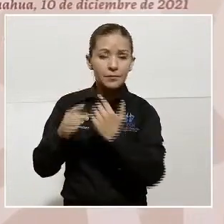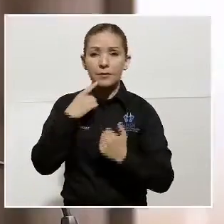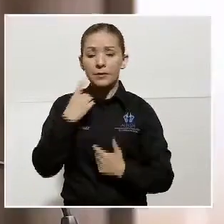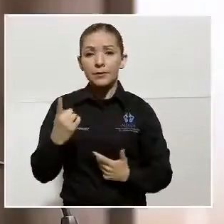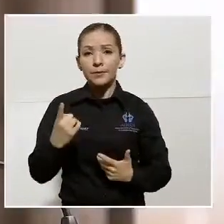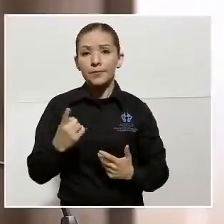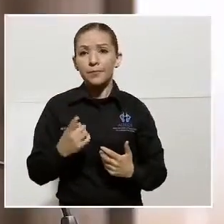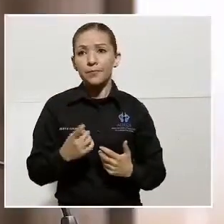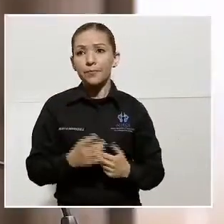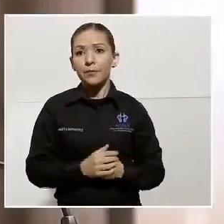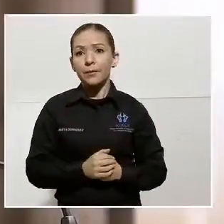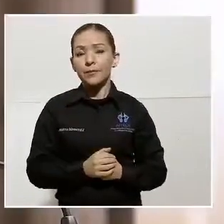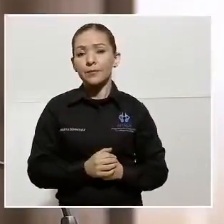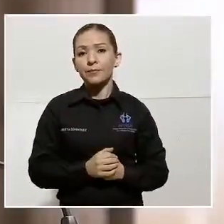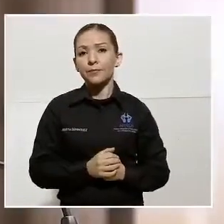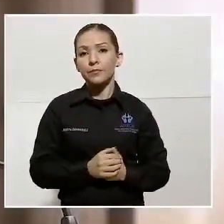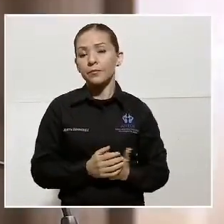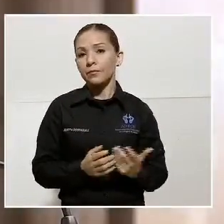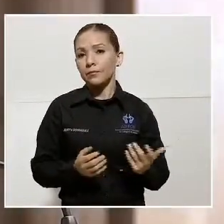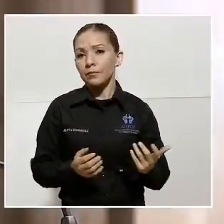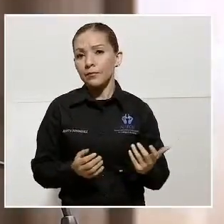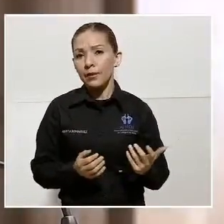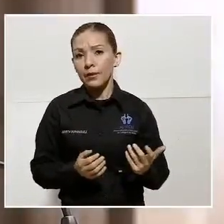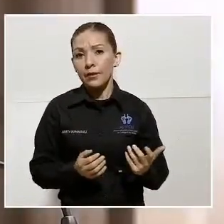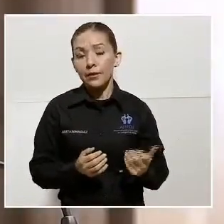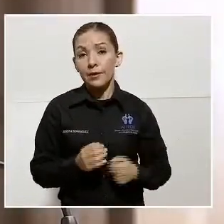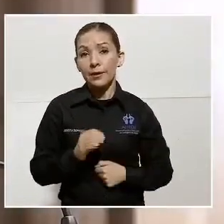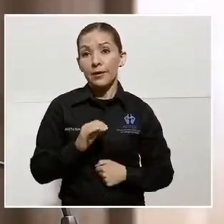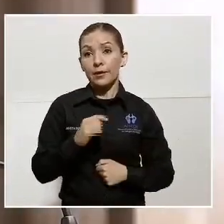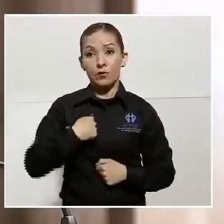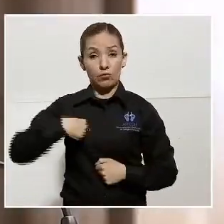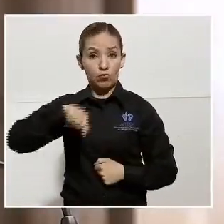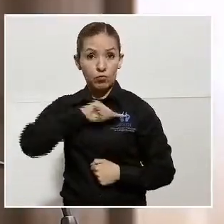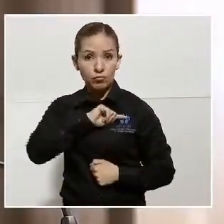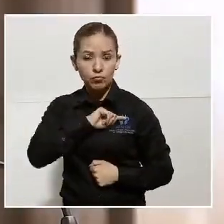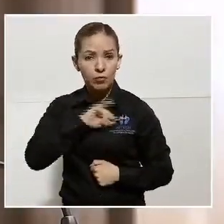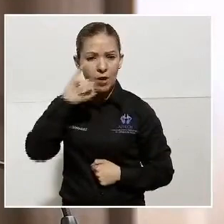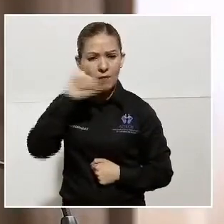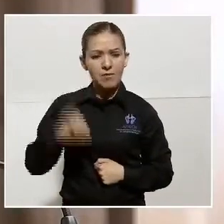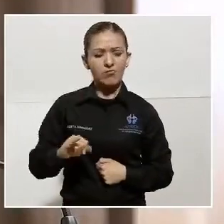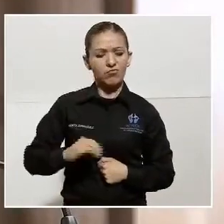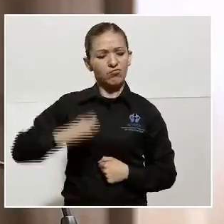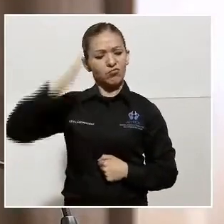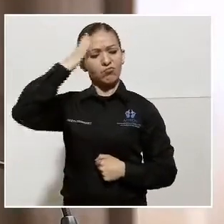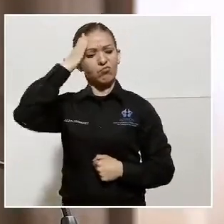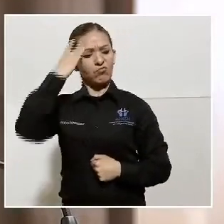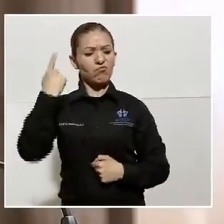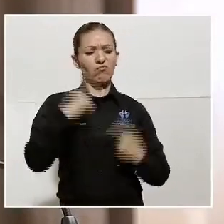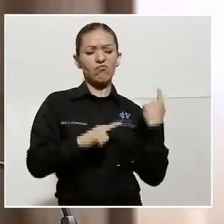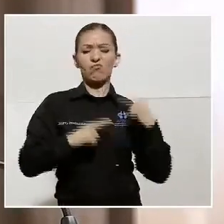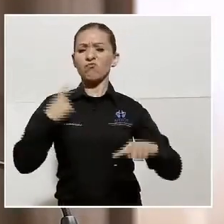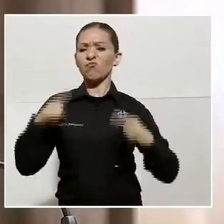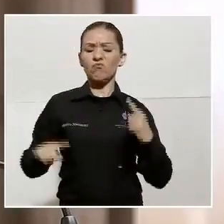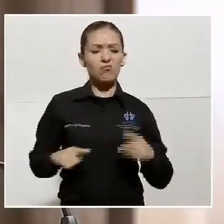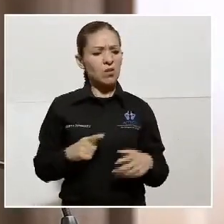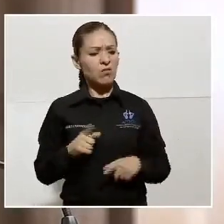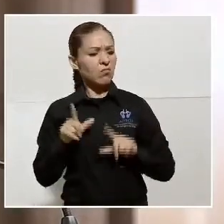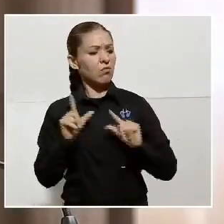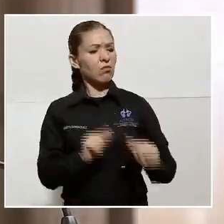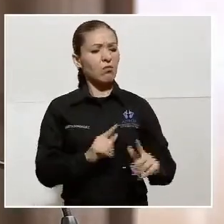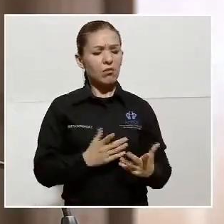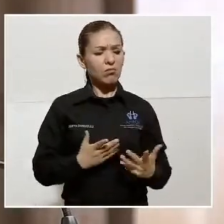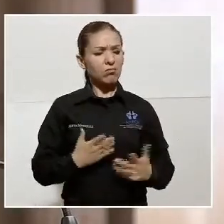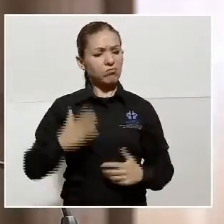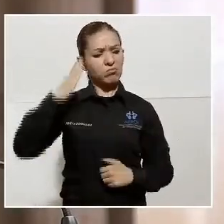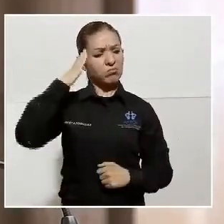cito, que nunca jamás debamos de optar por el autoritarismo, por la represión, que